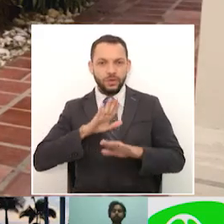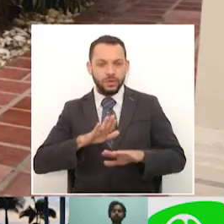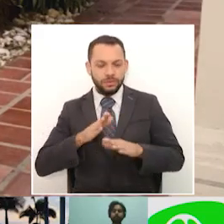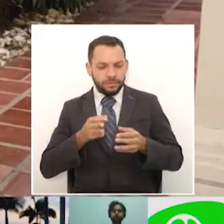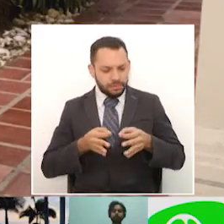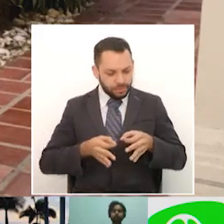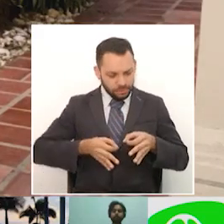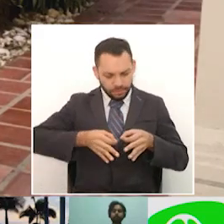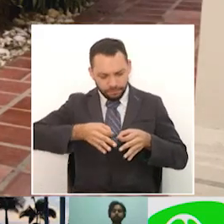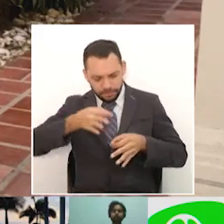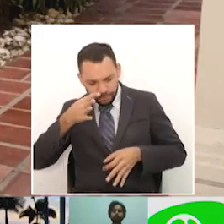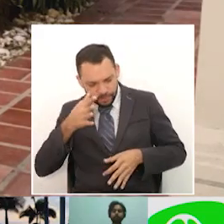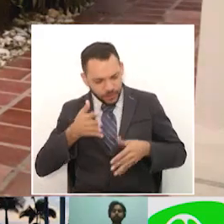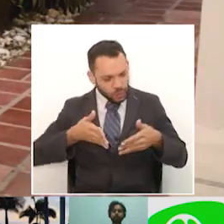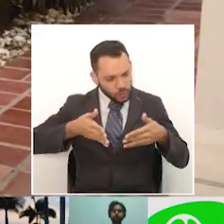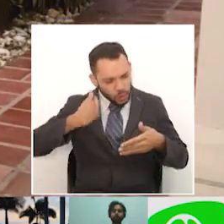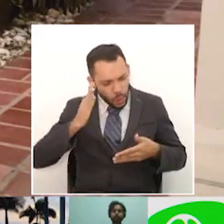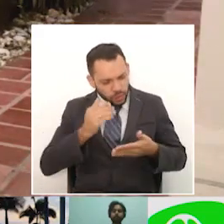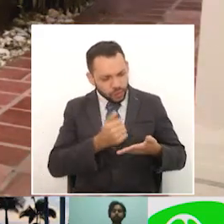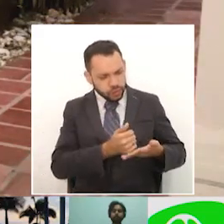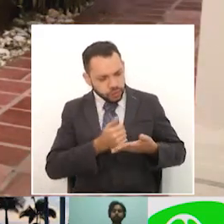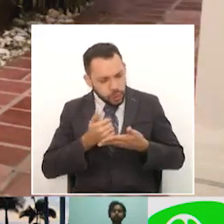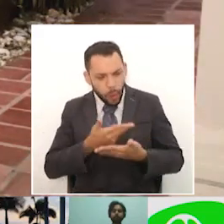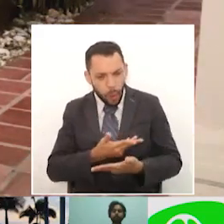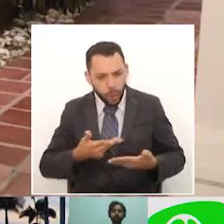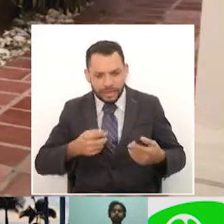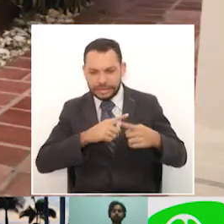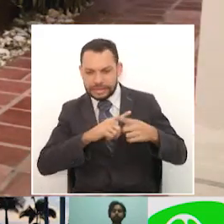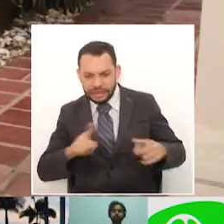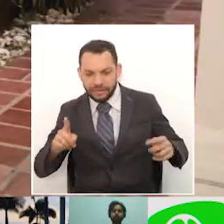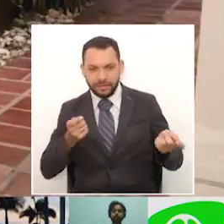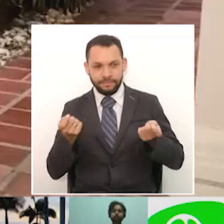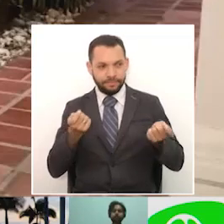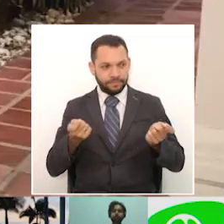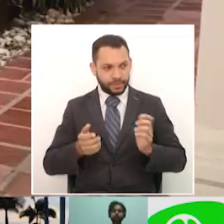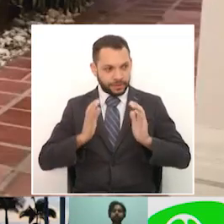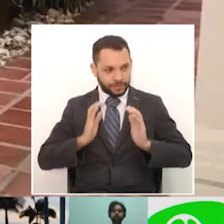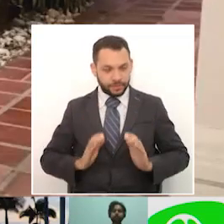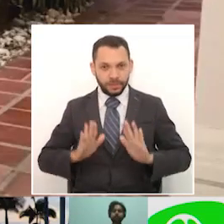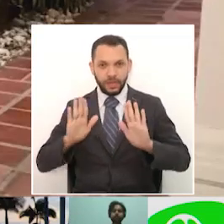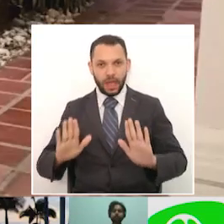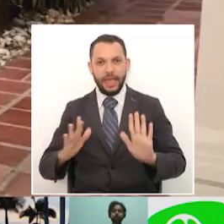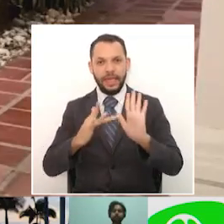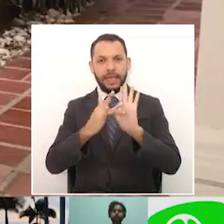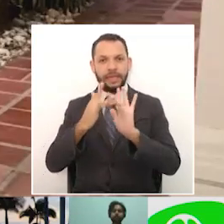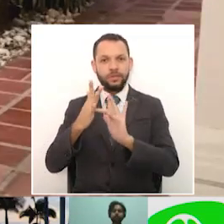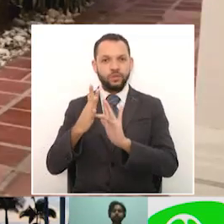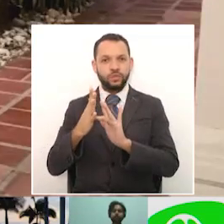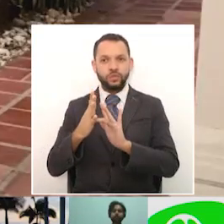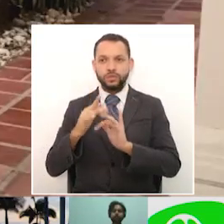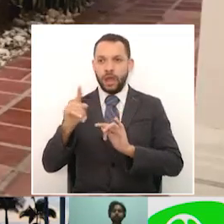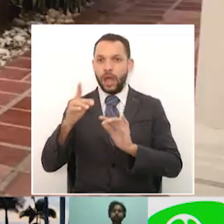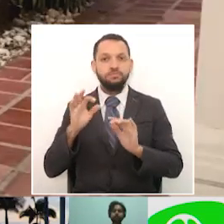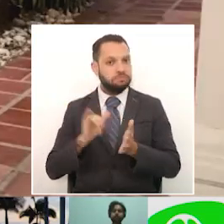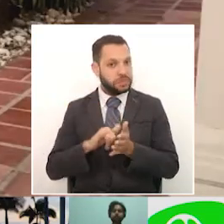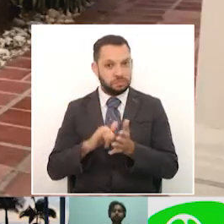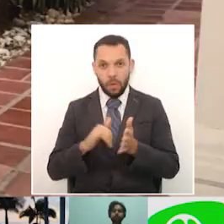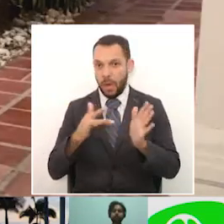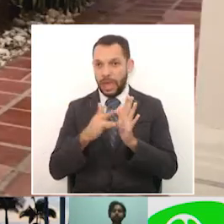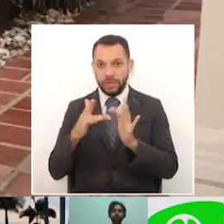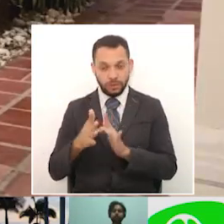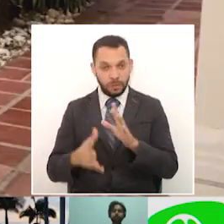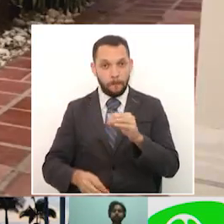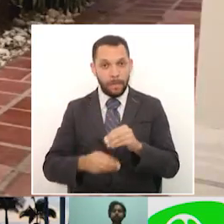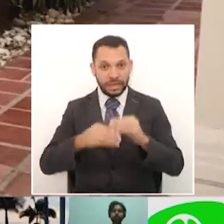varios templos y ustedes van a ver ahí a nuestro invitado y tiene la imagen de Jesucristo. Y tienen la Madre